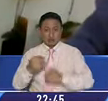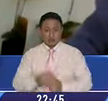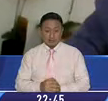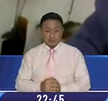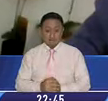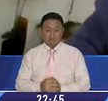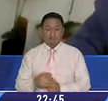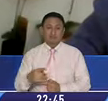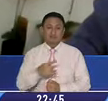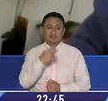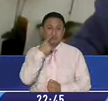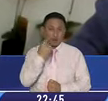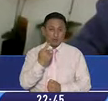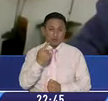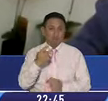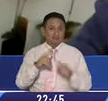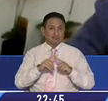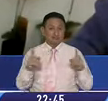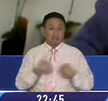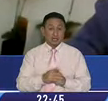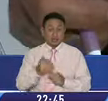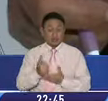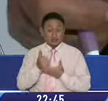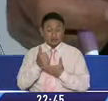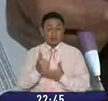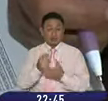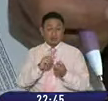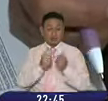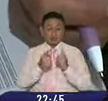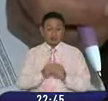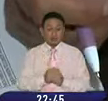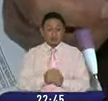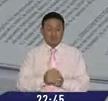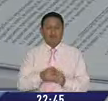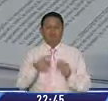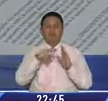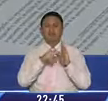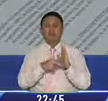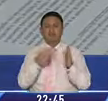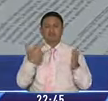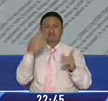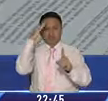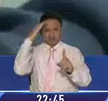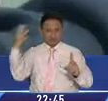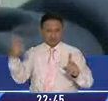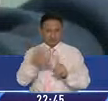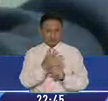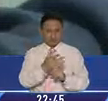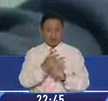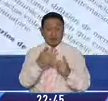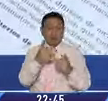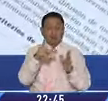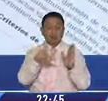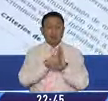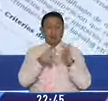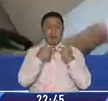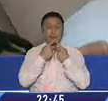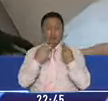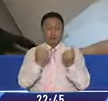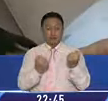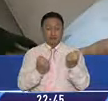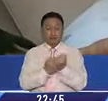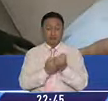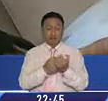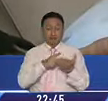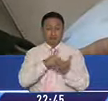lo que le dedican los hombres. Y es una realidad que hay que ayudar a cambiar. El principal objetivo de la norma es crear políticas públicas y en especial incentivos